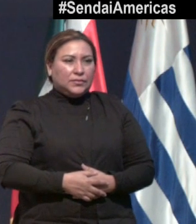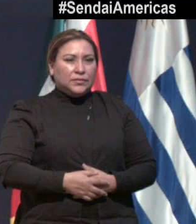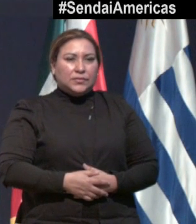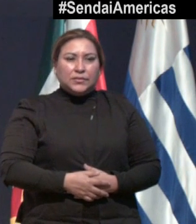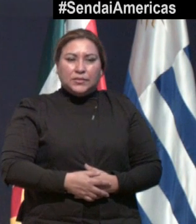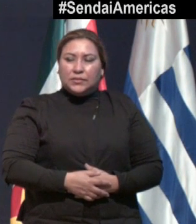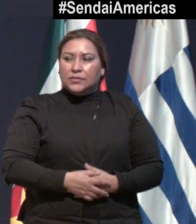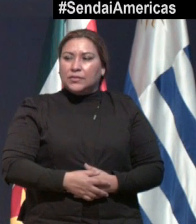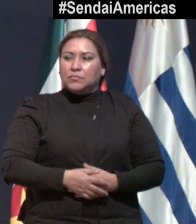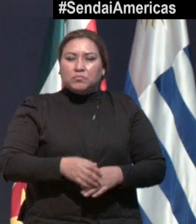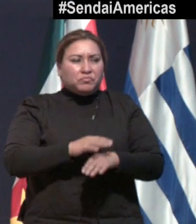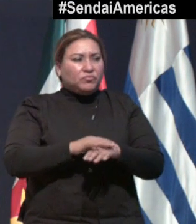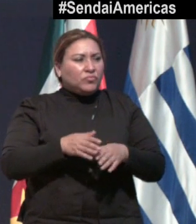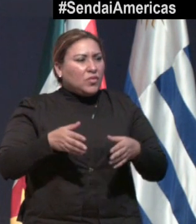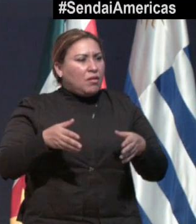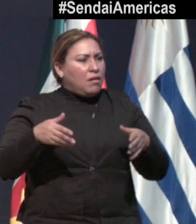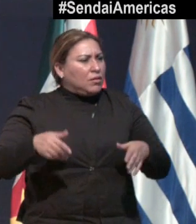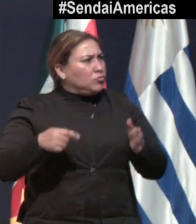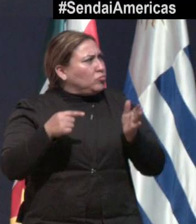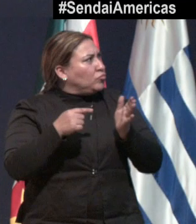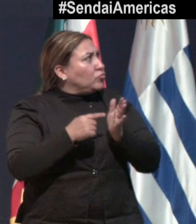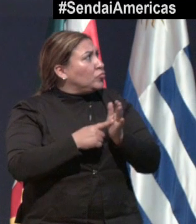Bueno, estamos en un punto muy